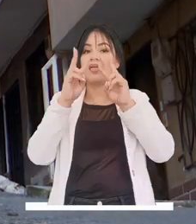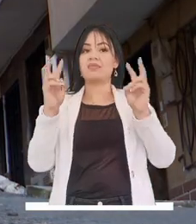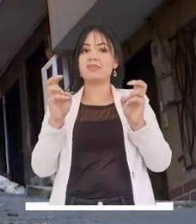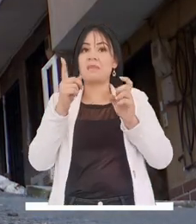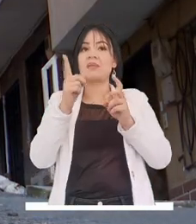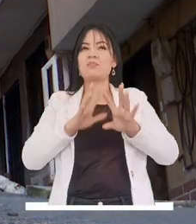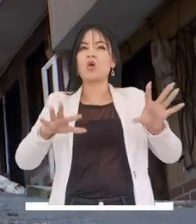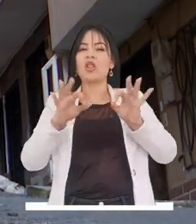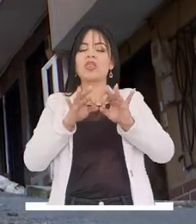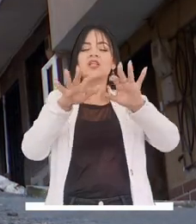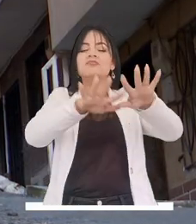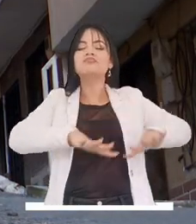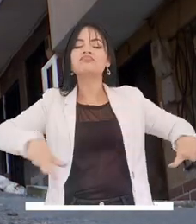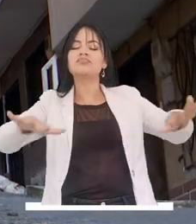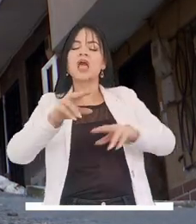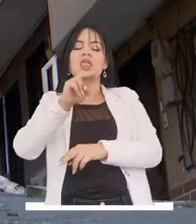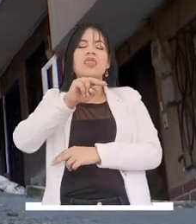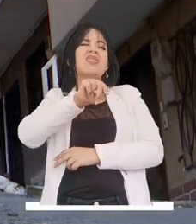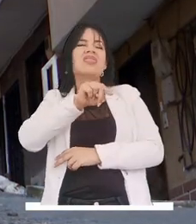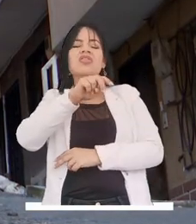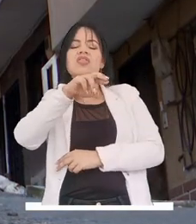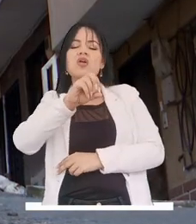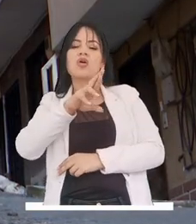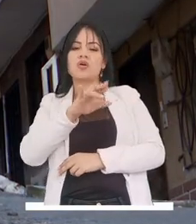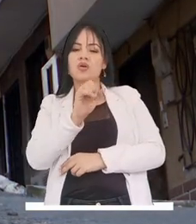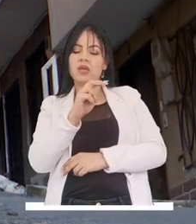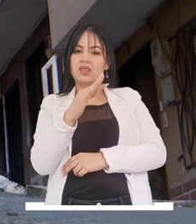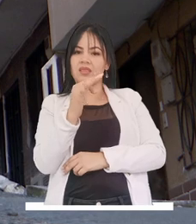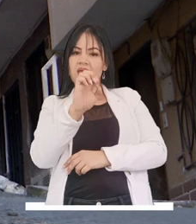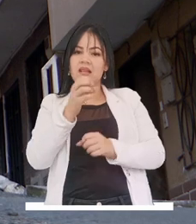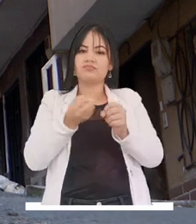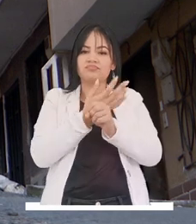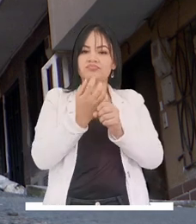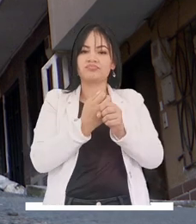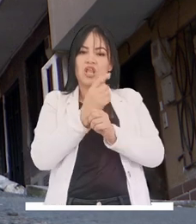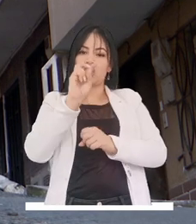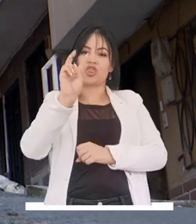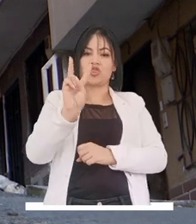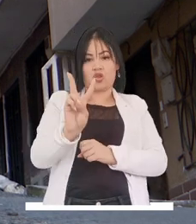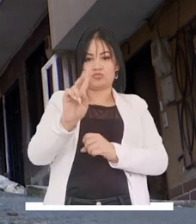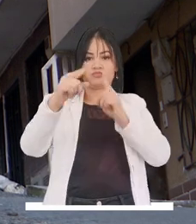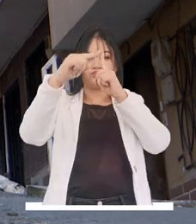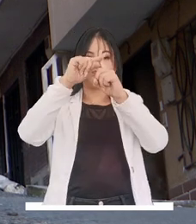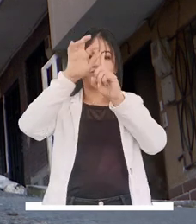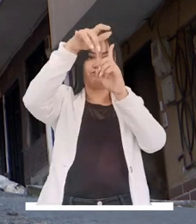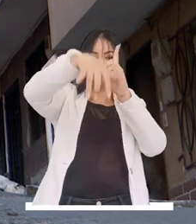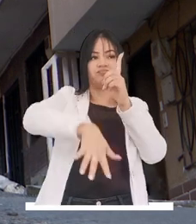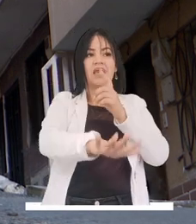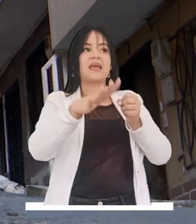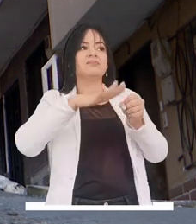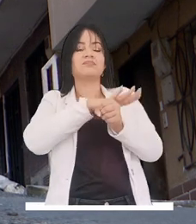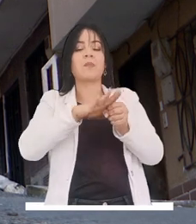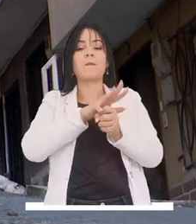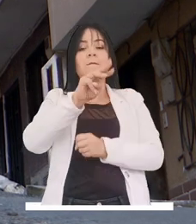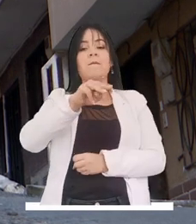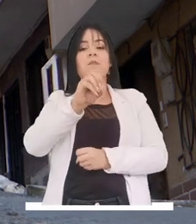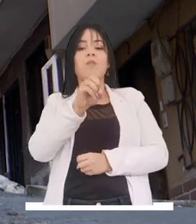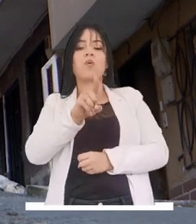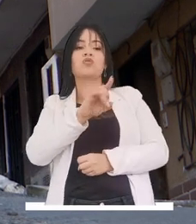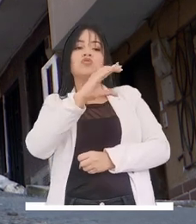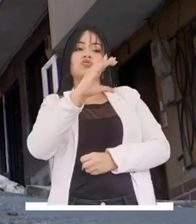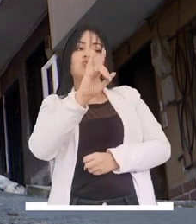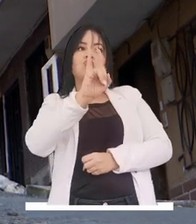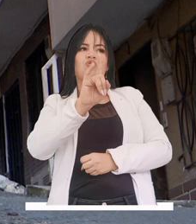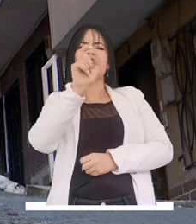Vamos a hablar del tema del Centro Intergeneracional, que está ubicado en la zona nororiental de la Comuna 2 Santa Cruz, el barrio Moscú número 1, donde está la problemática del